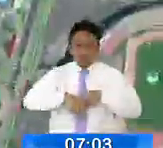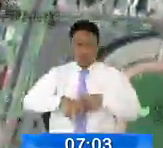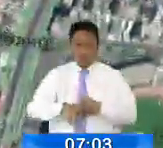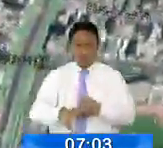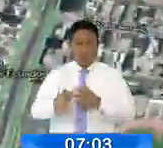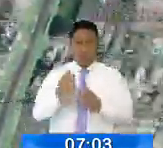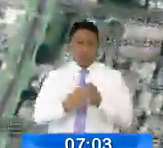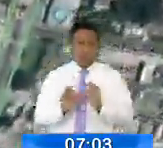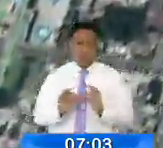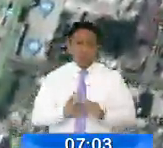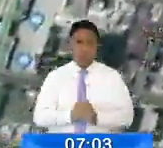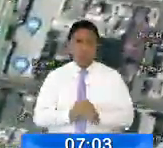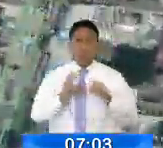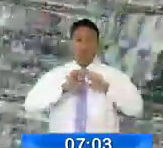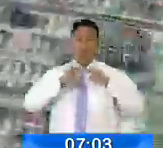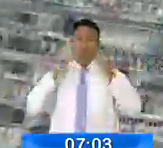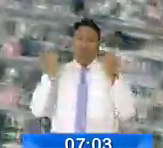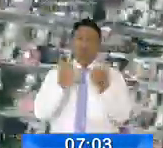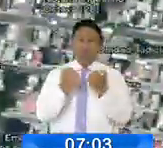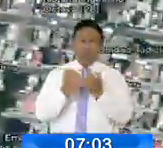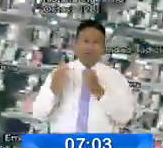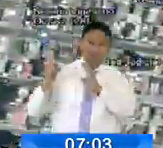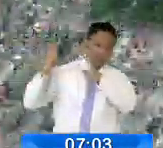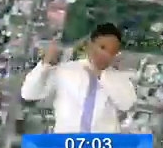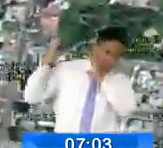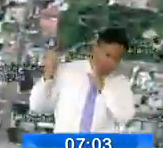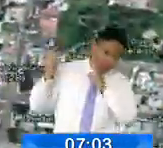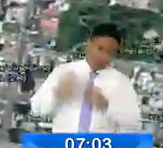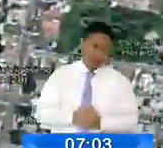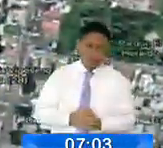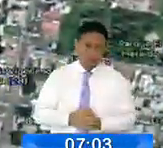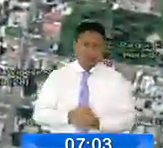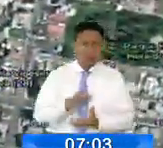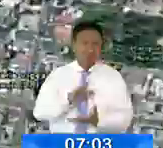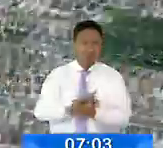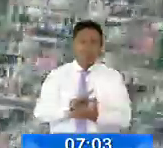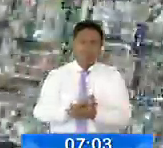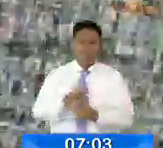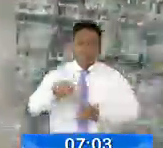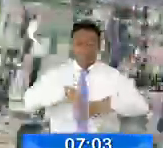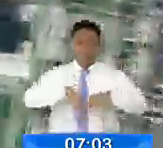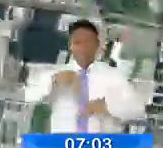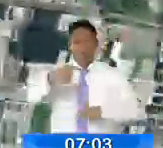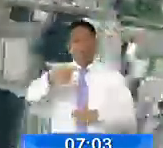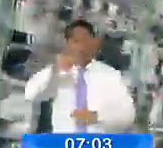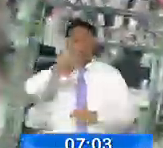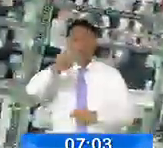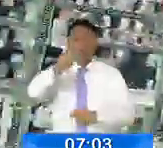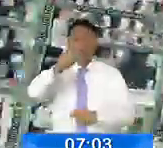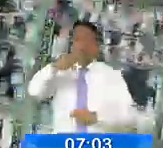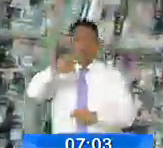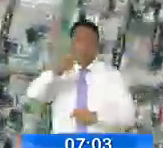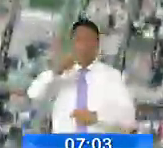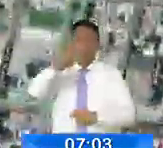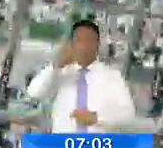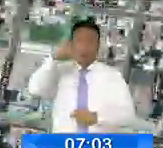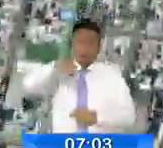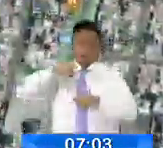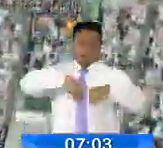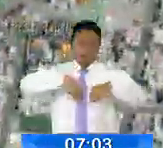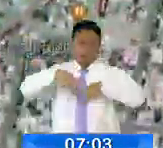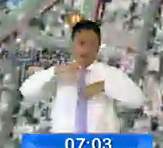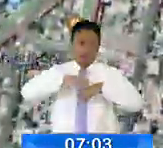problema. Sobre el Estadio Atahualpa, la vialidad es tranquila. La avenida Gaspar de Villarruel presenta algún foco de tráfico producto de